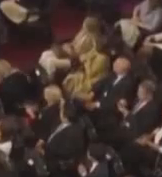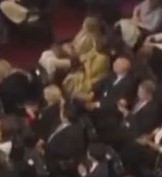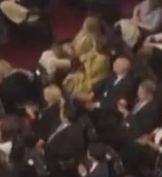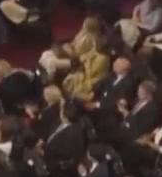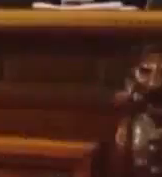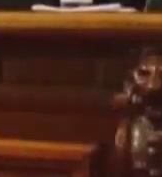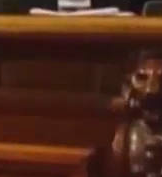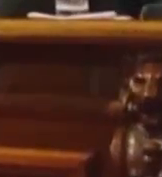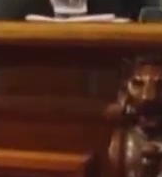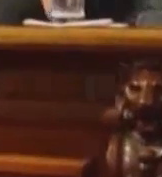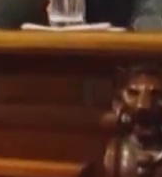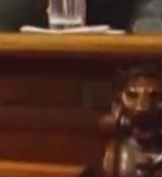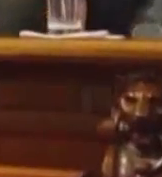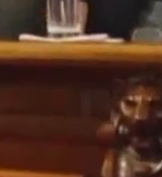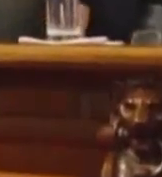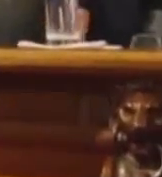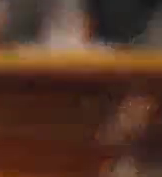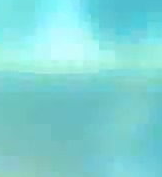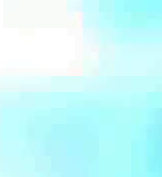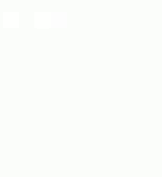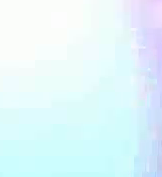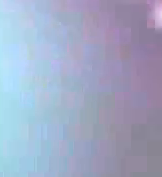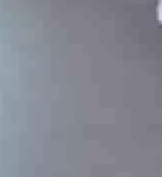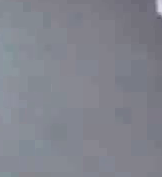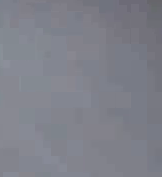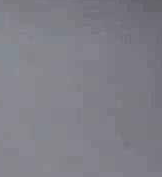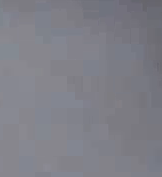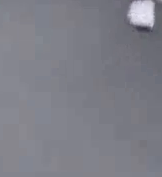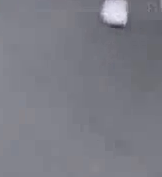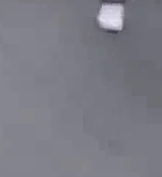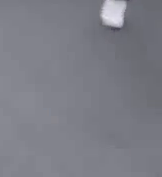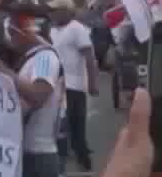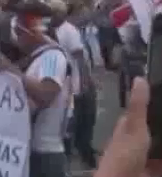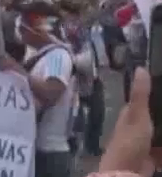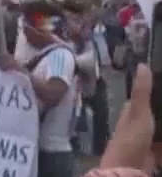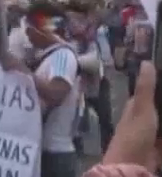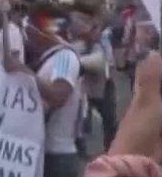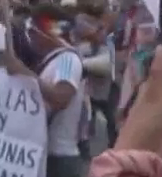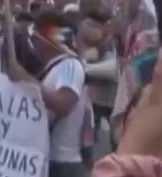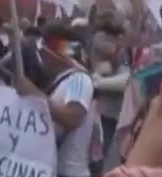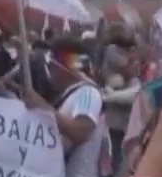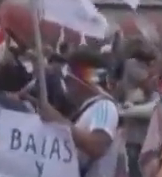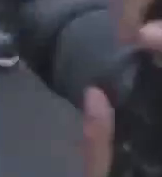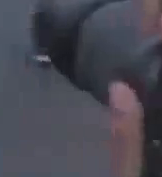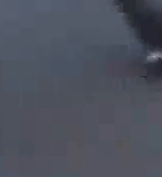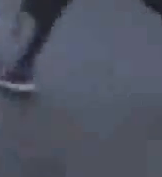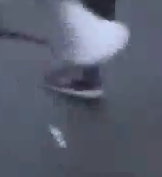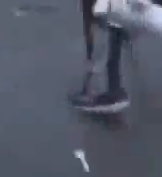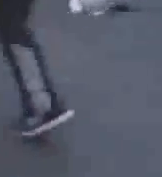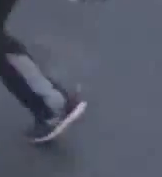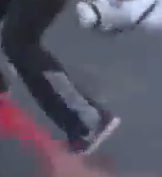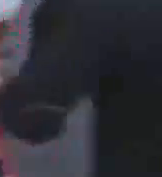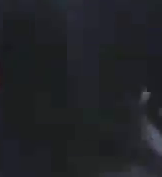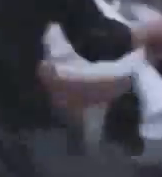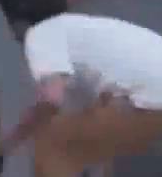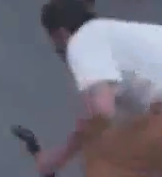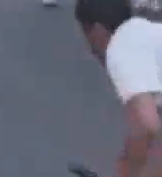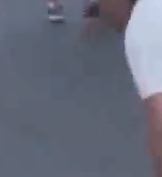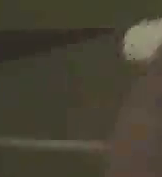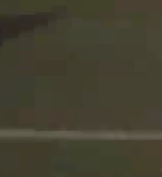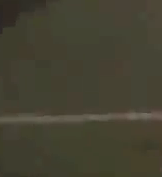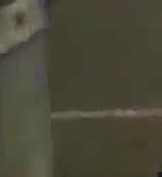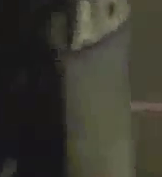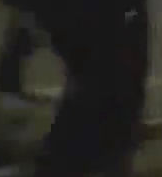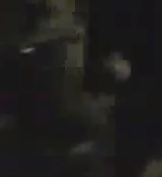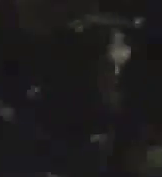intentando conciliar un proyecto de constitución y en Perú el pueblo sale a las calles una y otra vez, pese a la represión ordenada por el